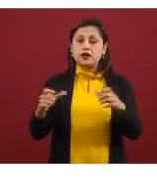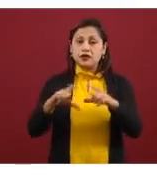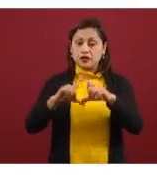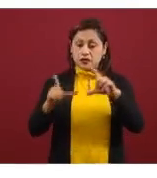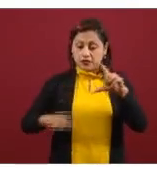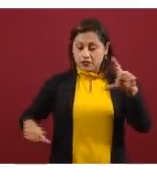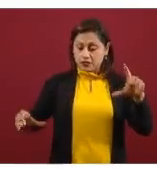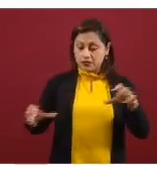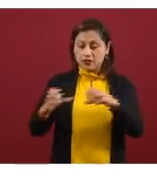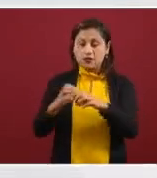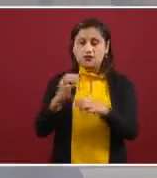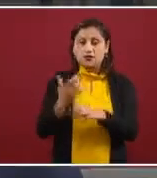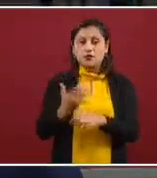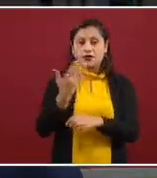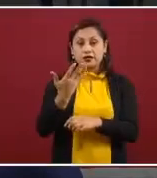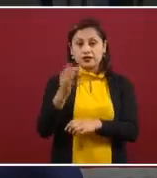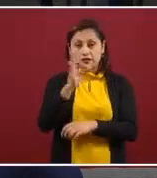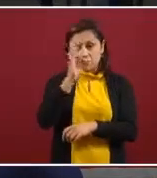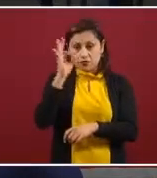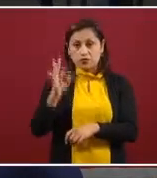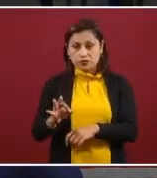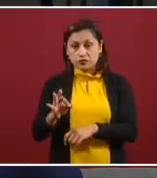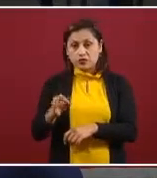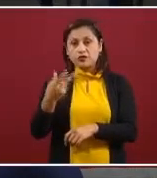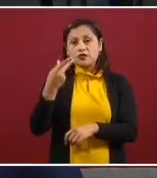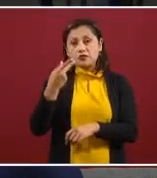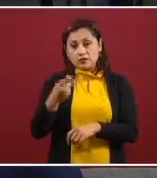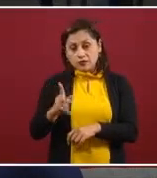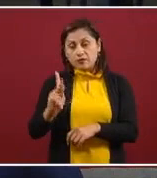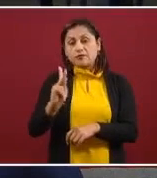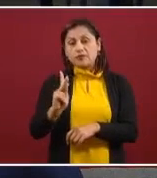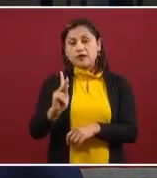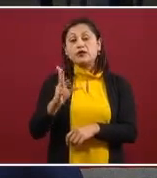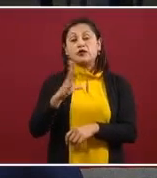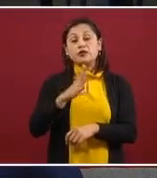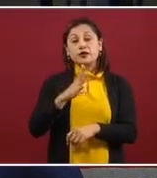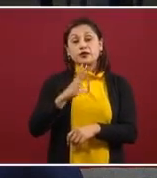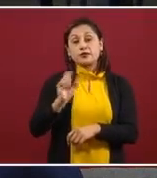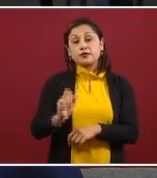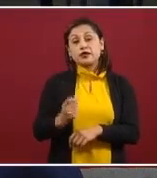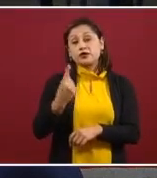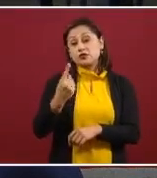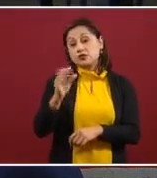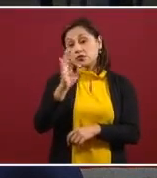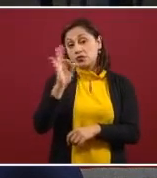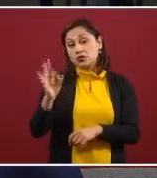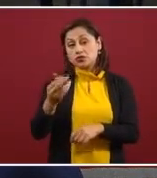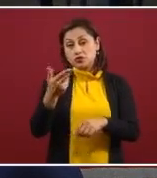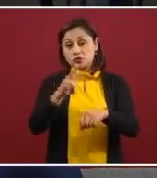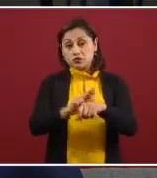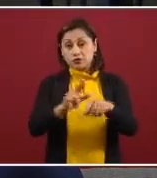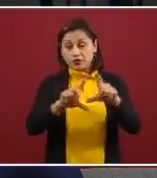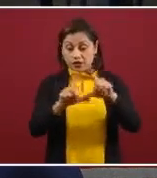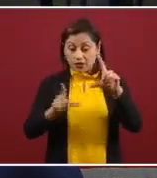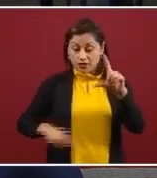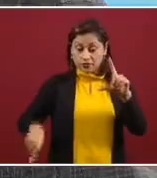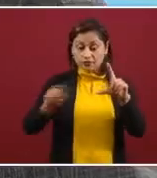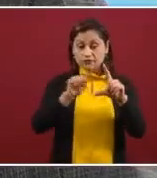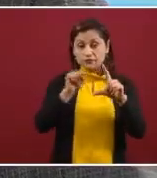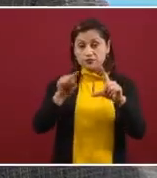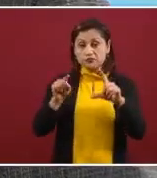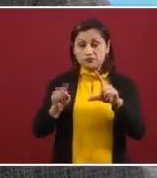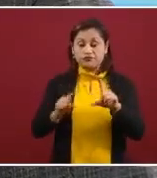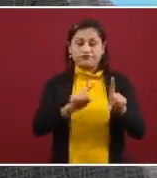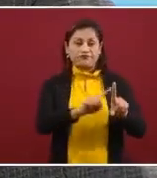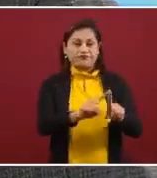mexicana y sin embargo cuentan con solo el 21% de los hospitales del país, y no es la única